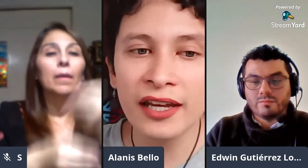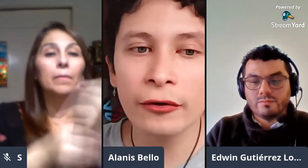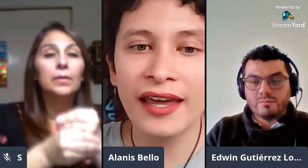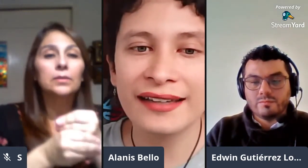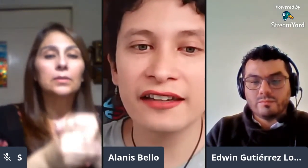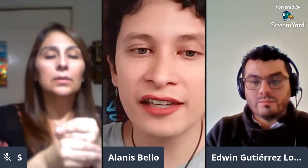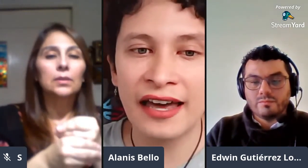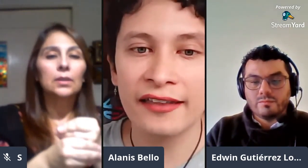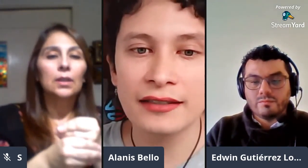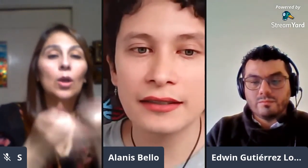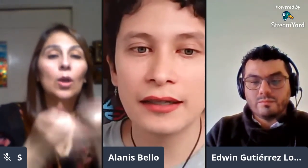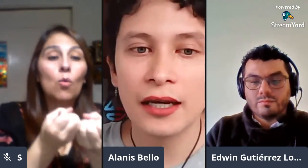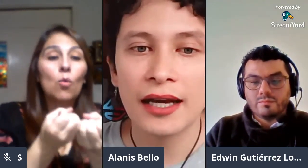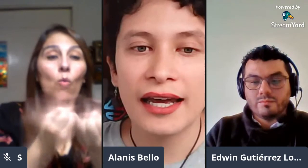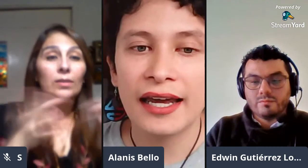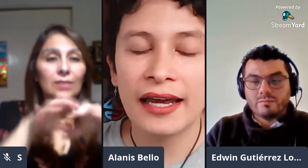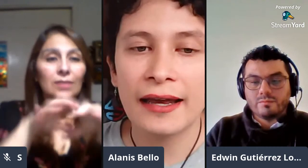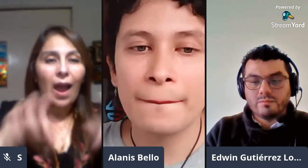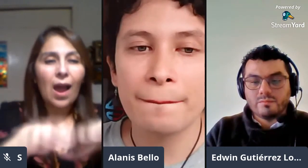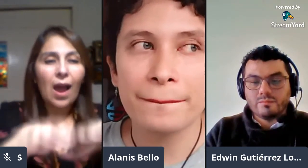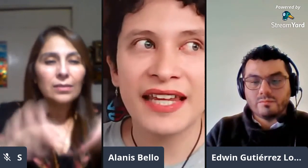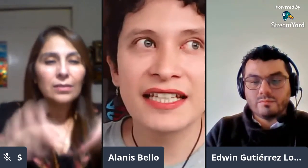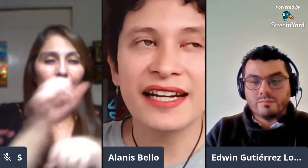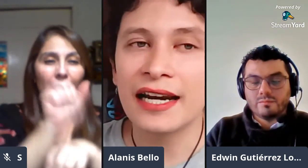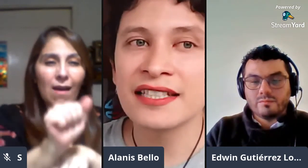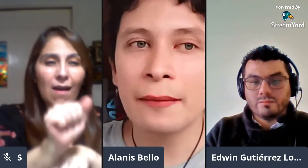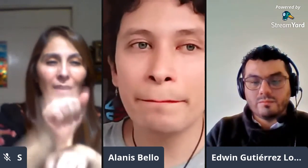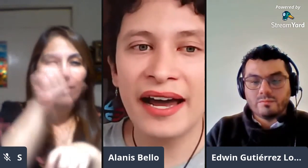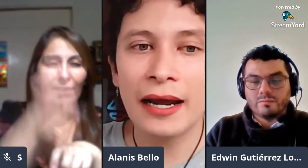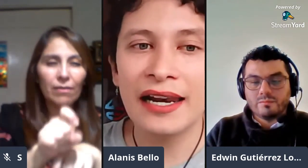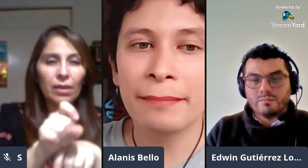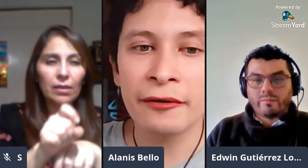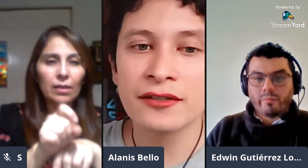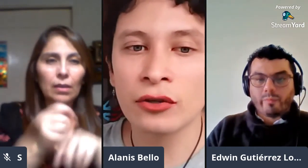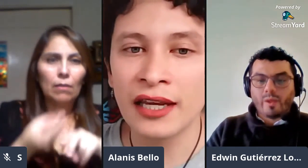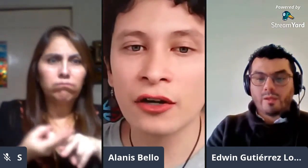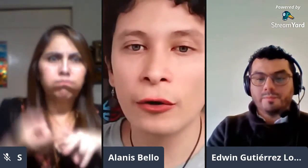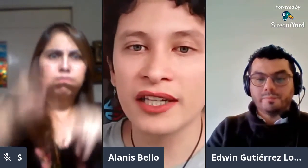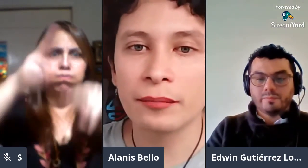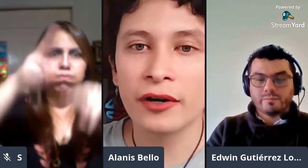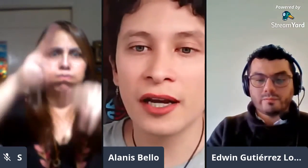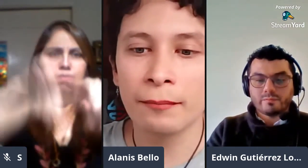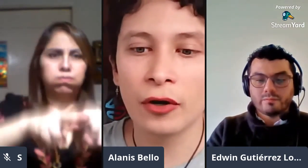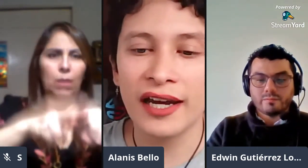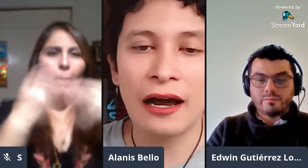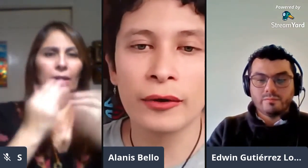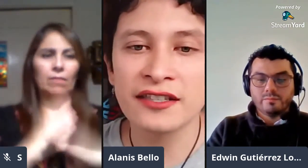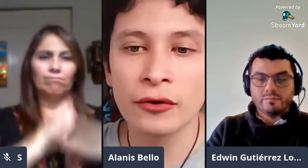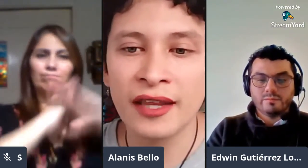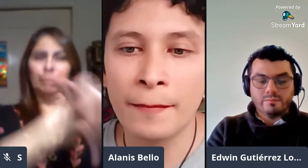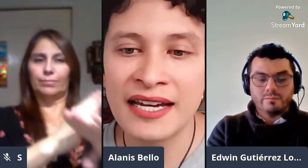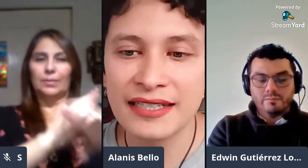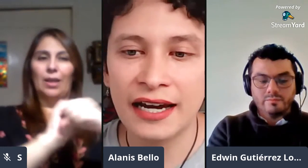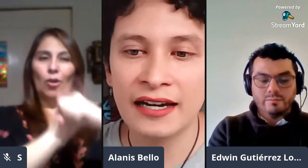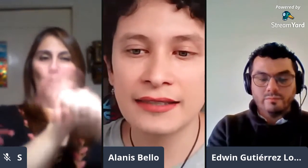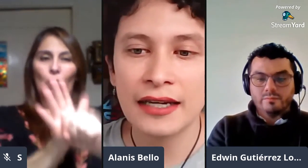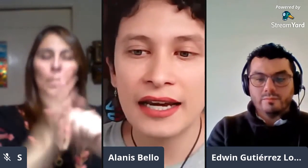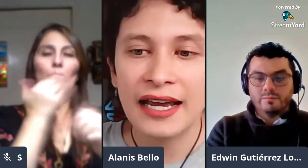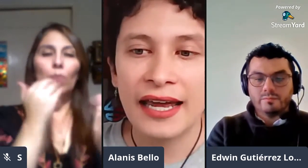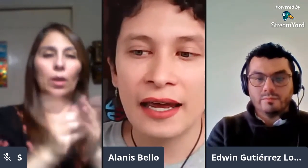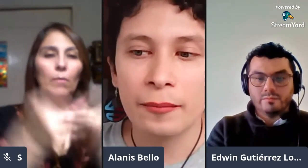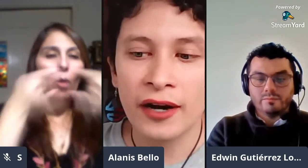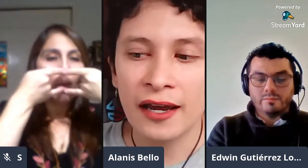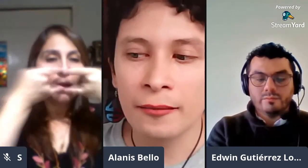el número de actividades que se realizan para la prevención del COVID, por ejemplo, elaboración de